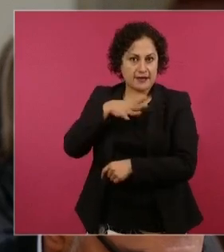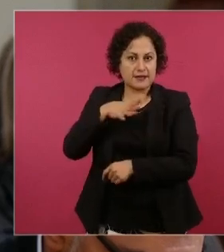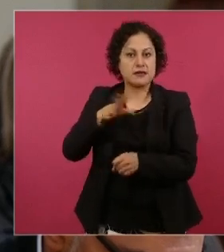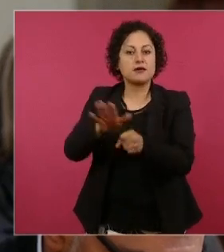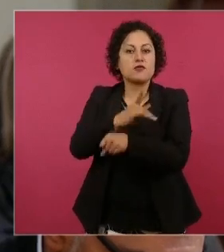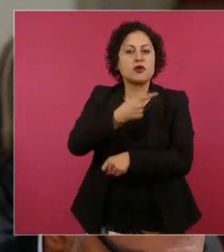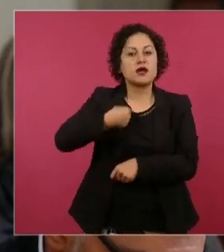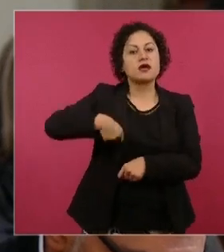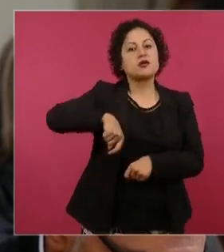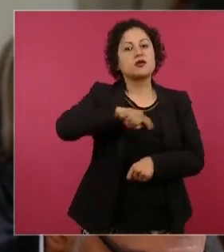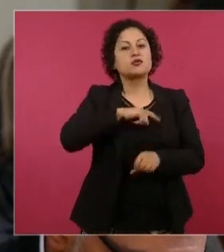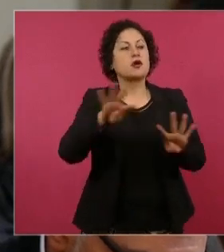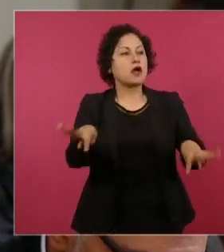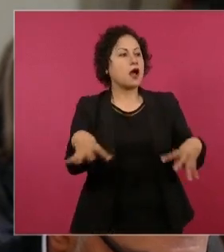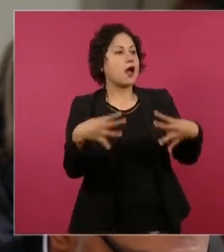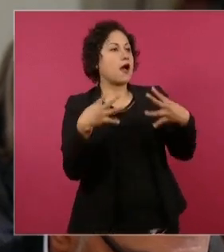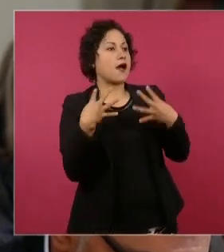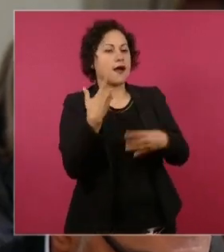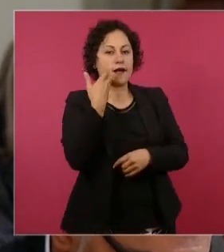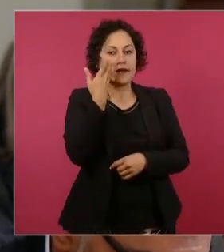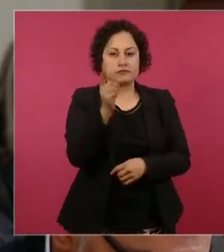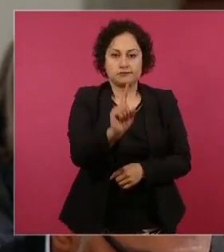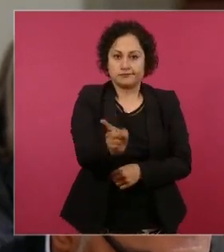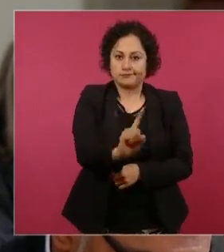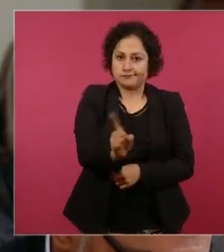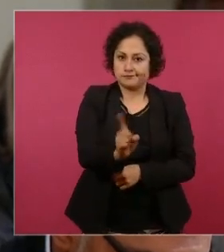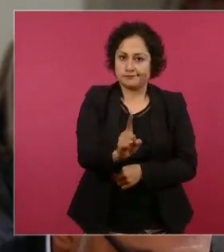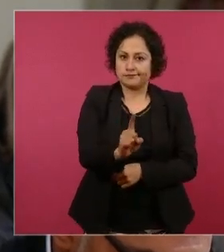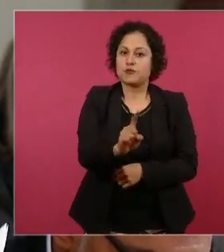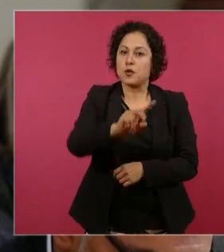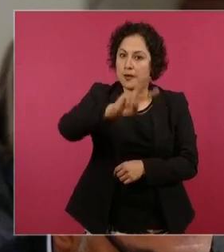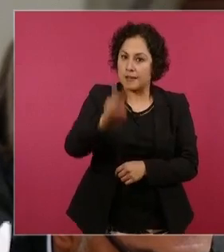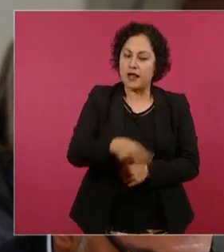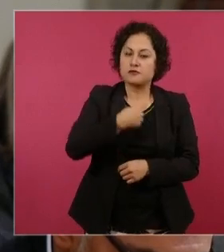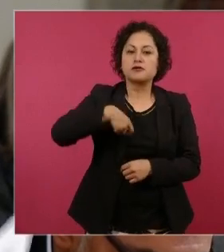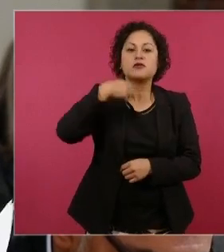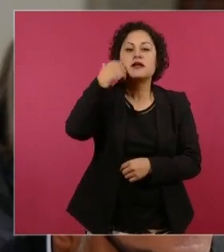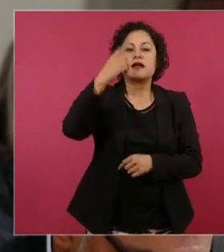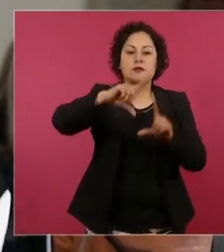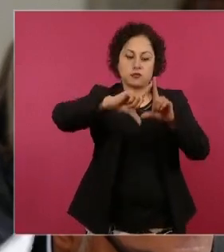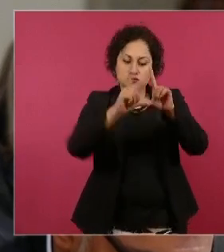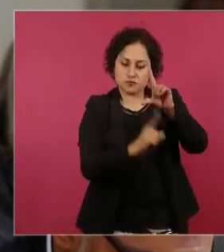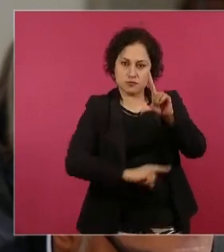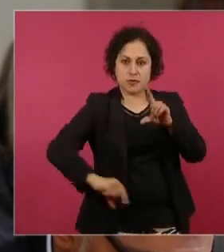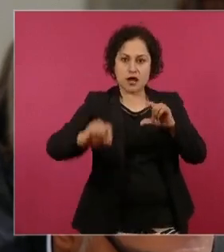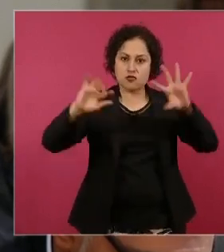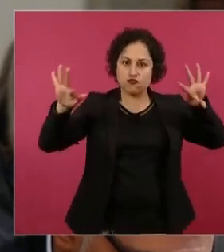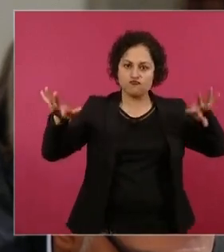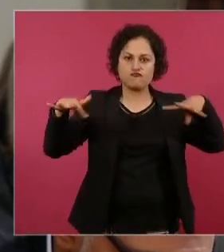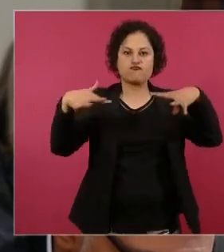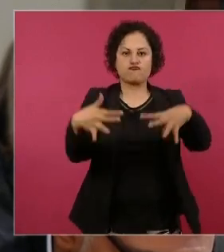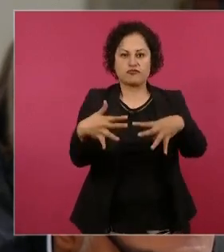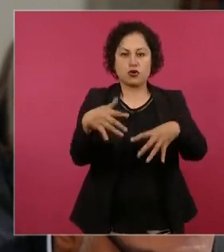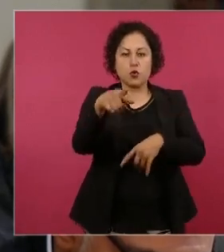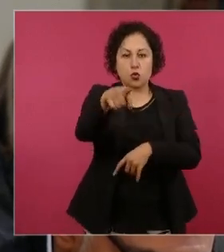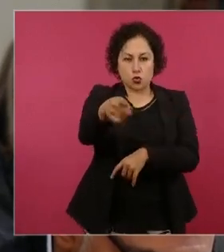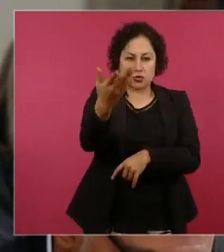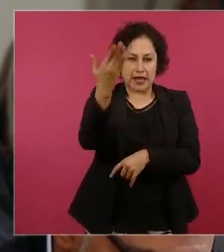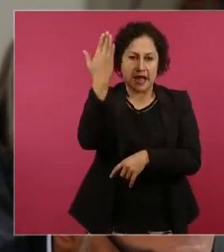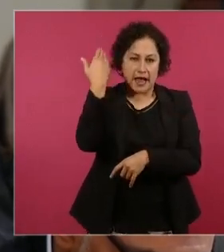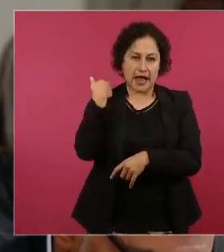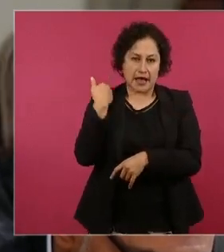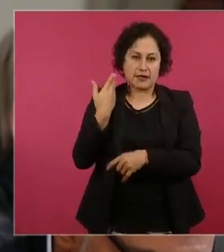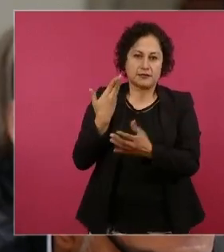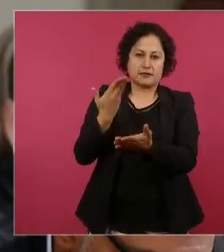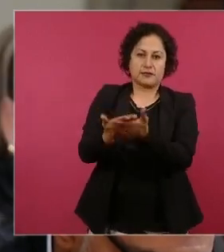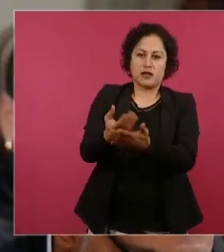ser protagonistas, porque el protagonista debe ser México, le sugeriríamos que usted dio la fecha el mes de octubre,